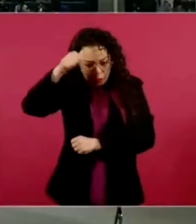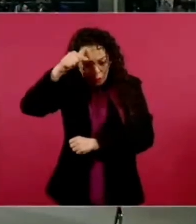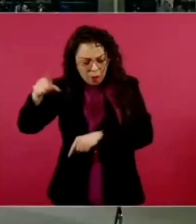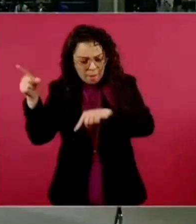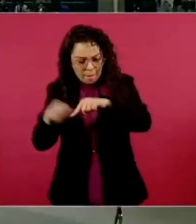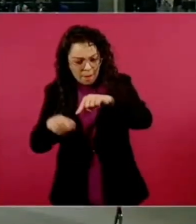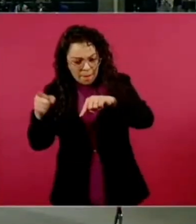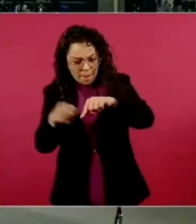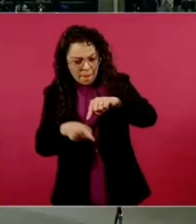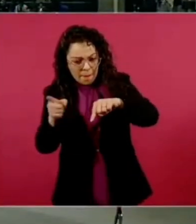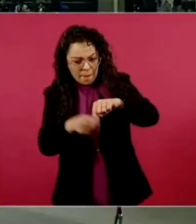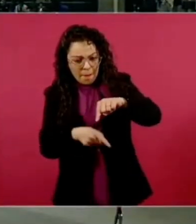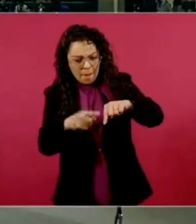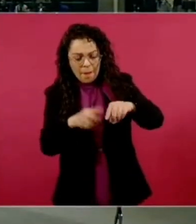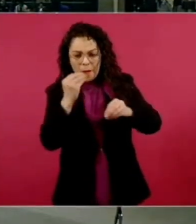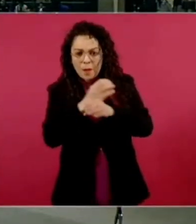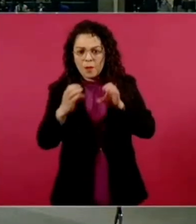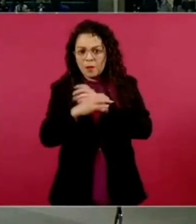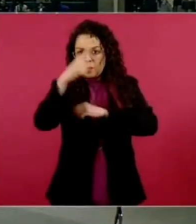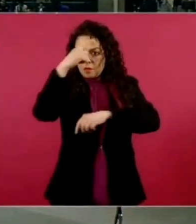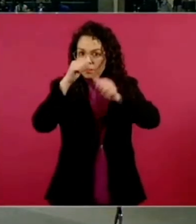el interés público,